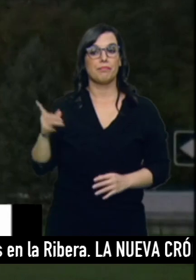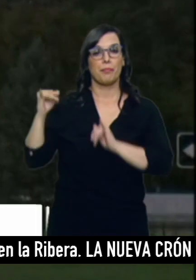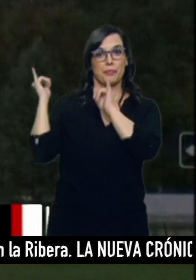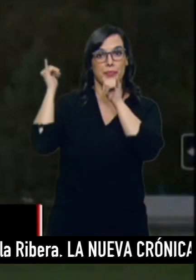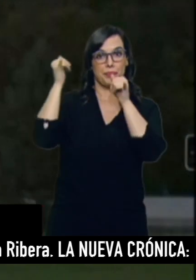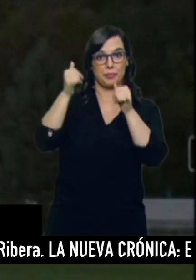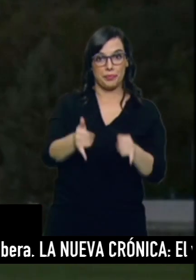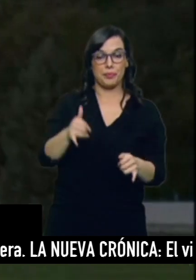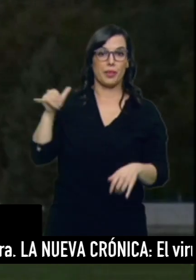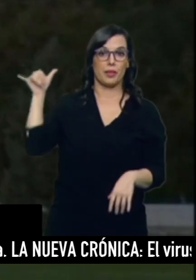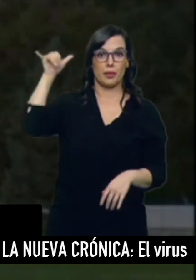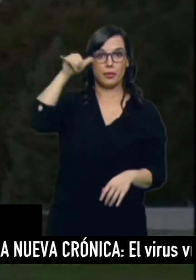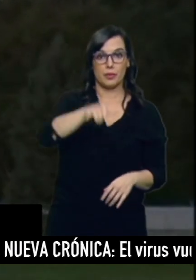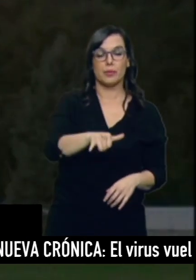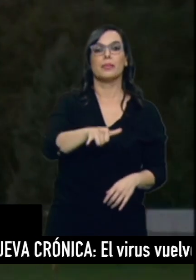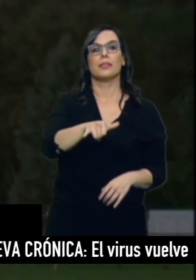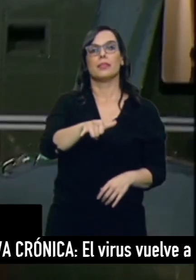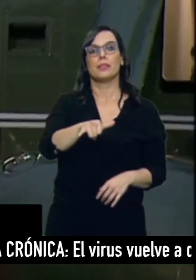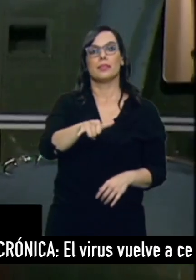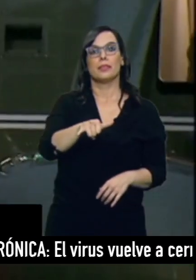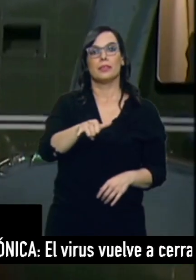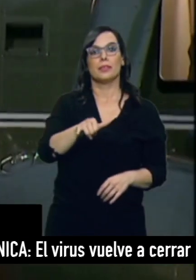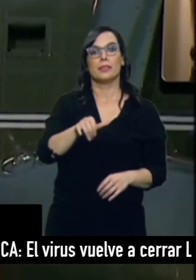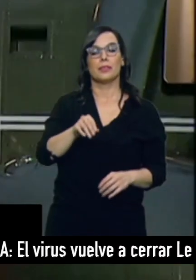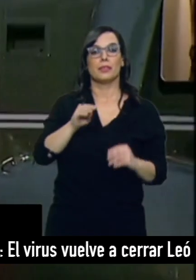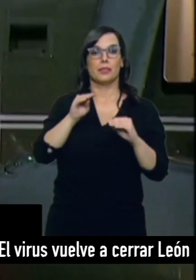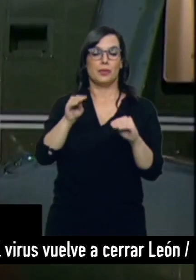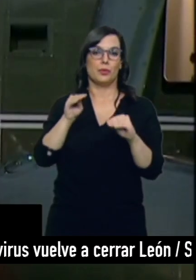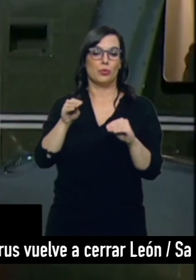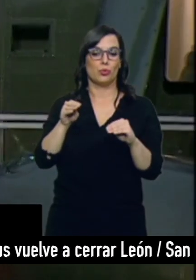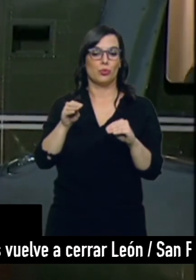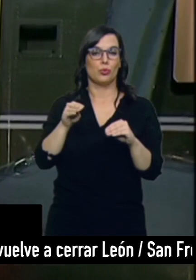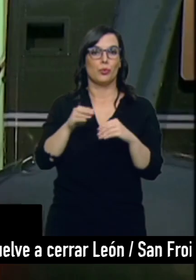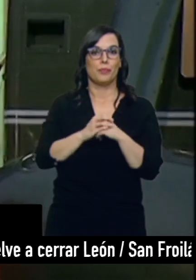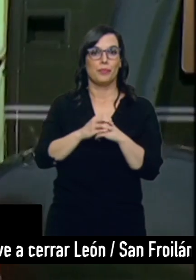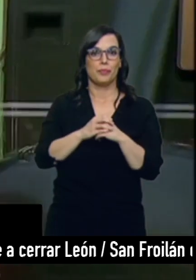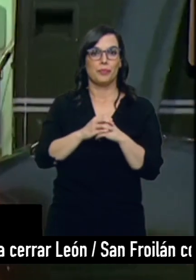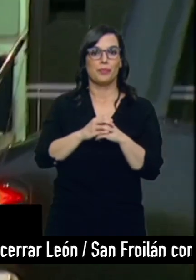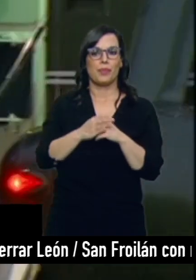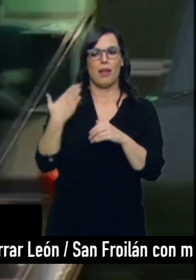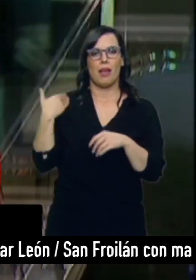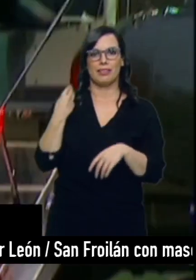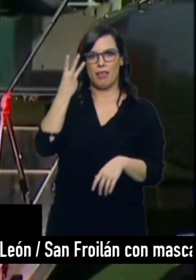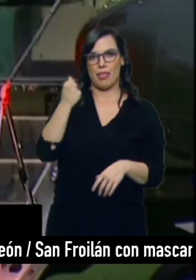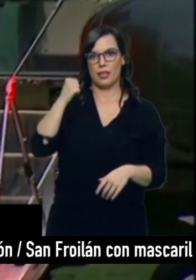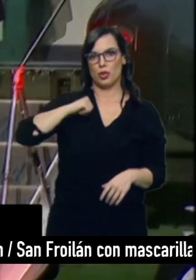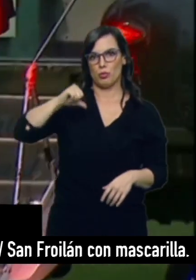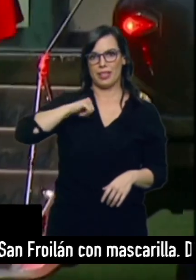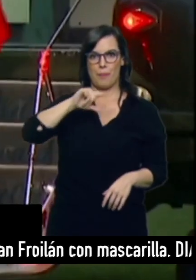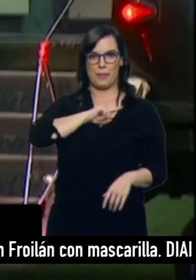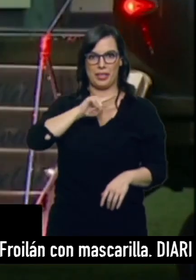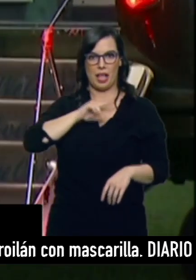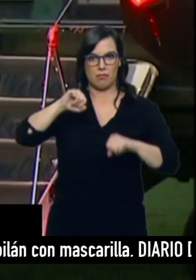aterrizaba el avión Marine One en la Casa Blanca. Después de 3 días ingresado en un hospital